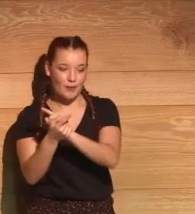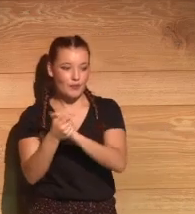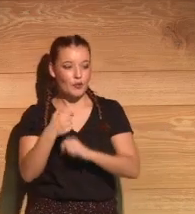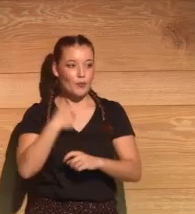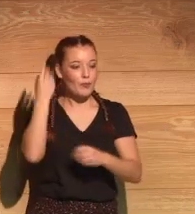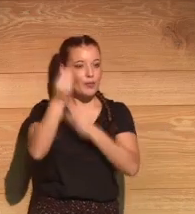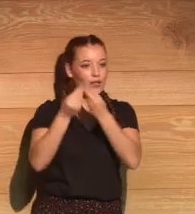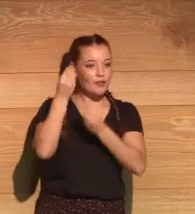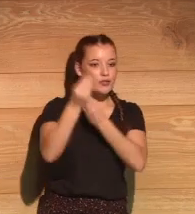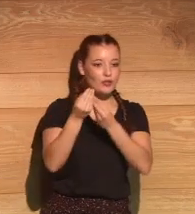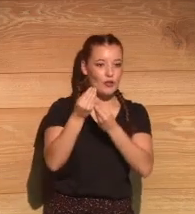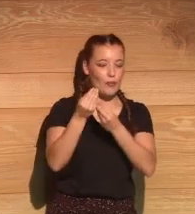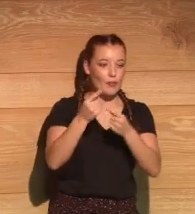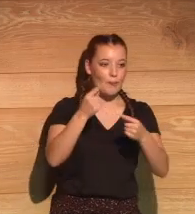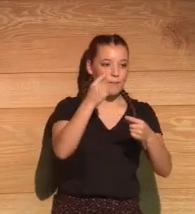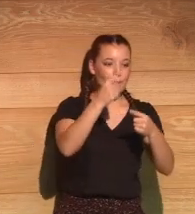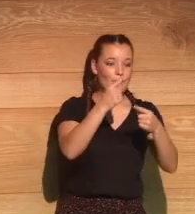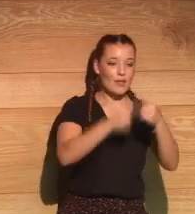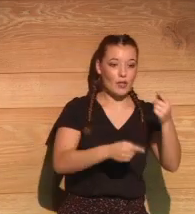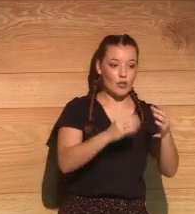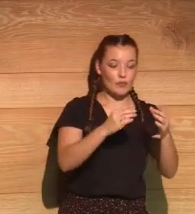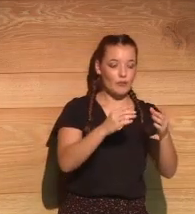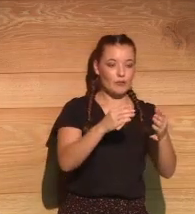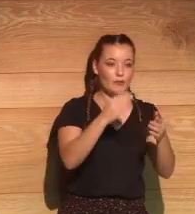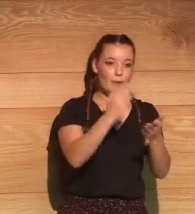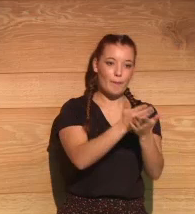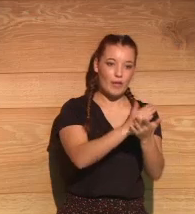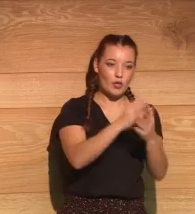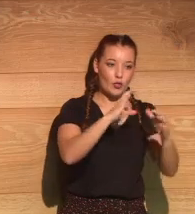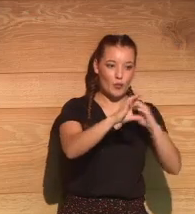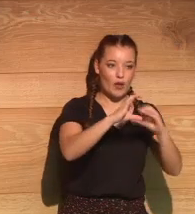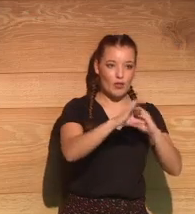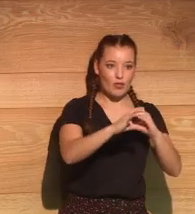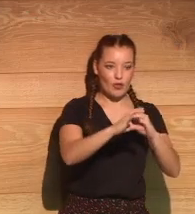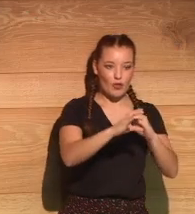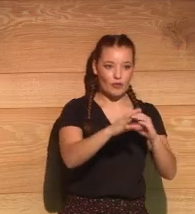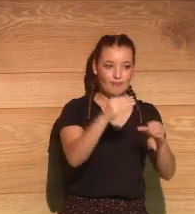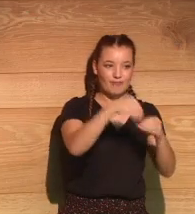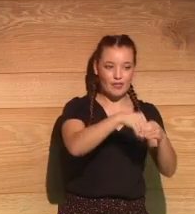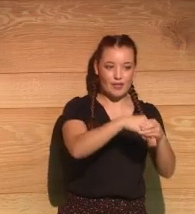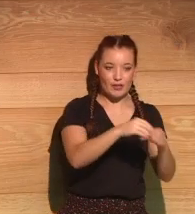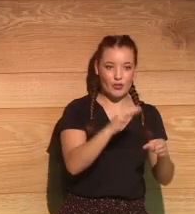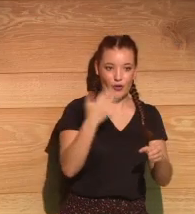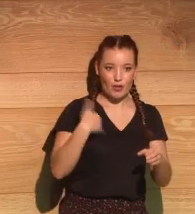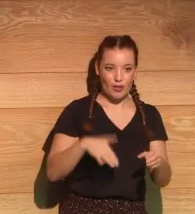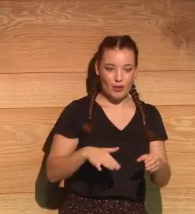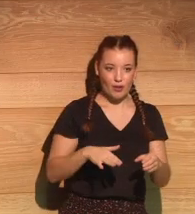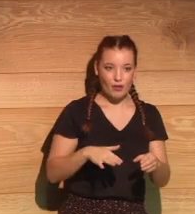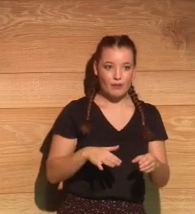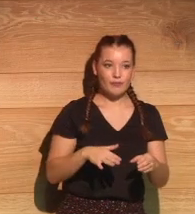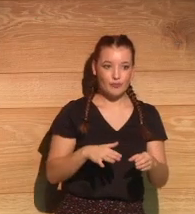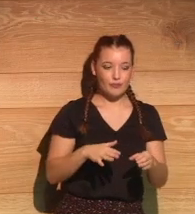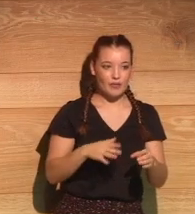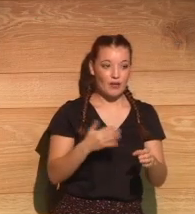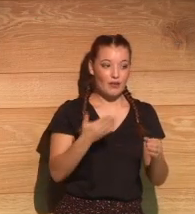encontrando sustitutos, ¿no? Y son sustitutos, relevos que defienden la ideología del medio, ¿no? Y da igual